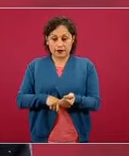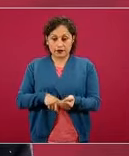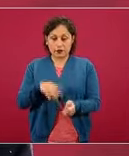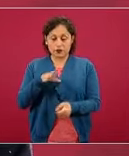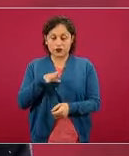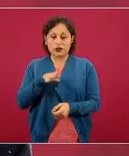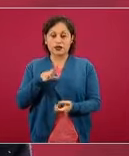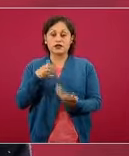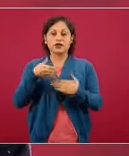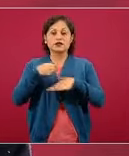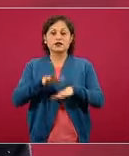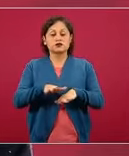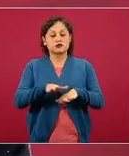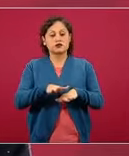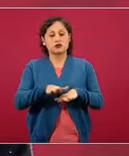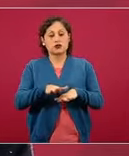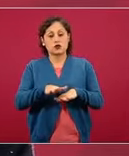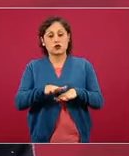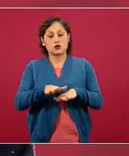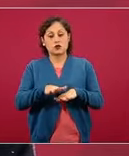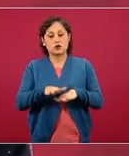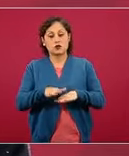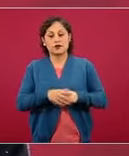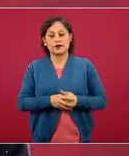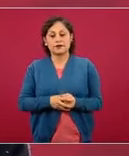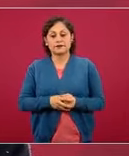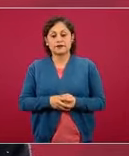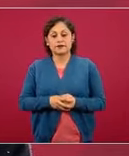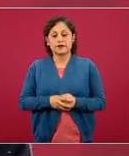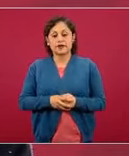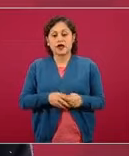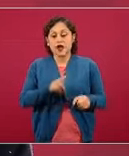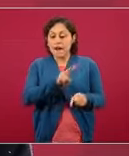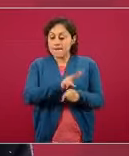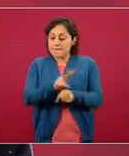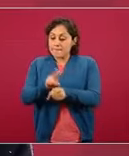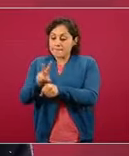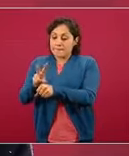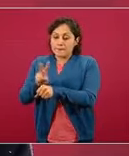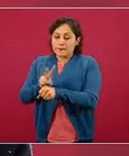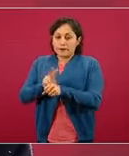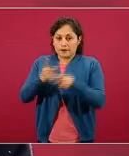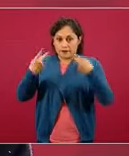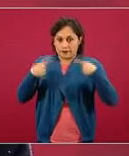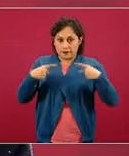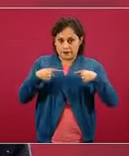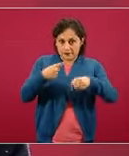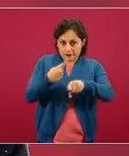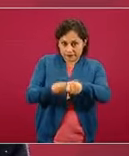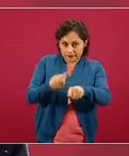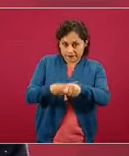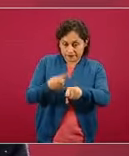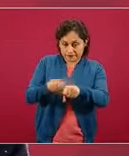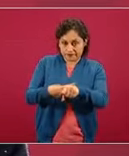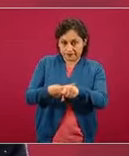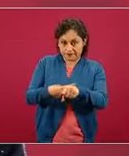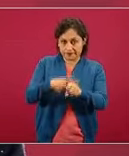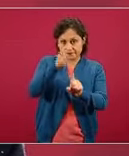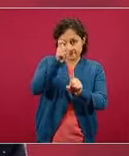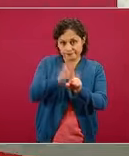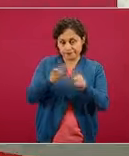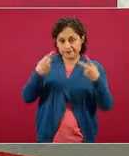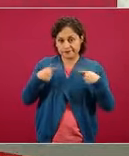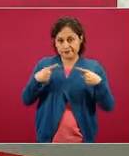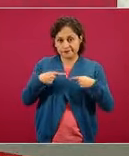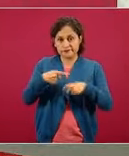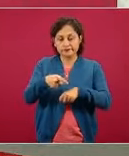de los diferentes manuales, específicamente para la vigilancia de las enfermedades con potencial